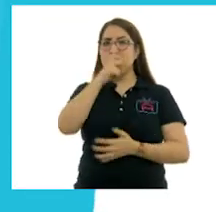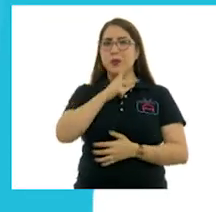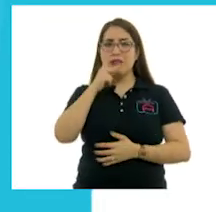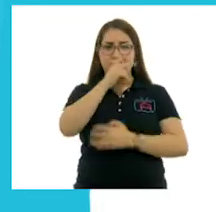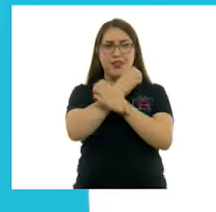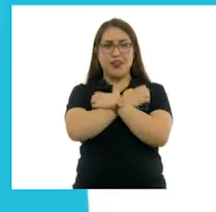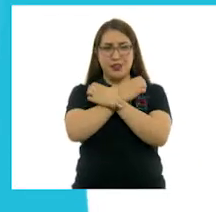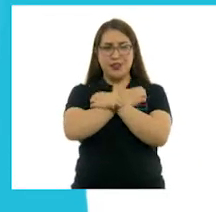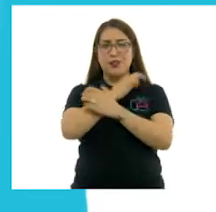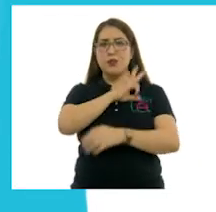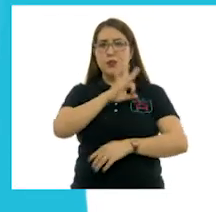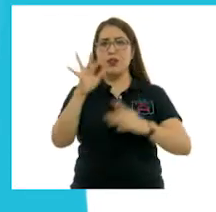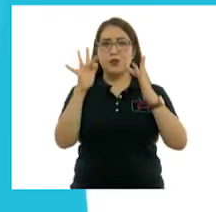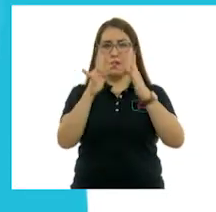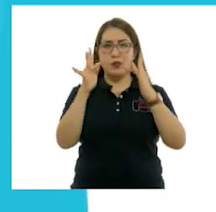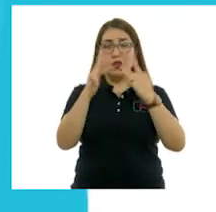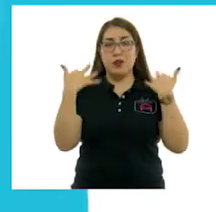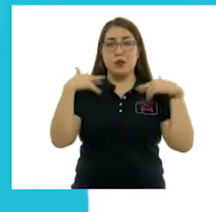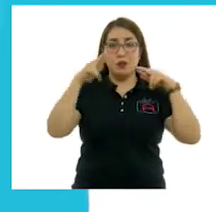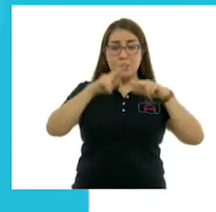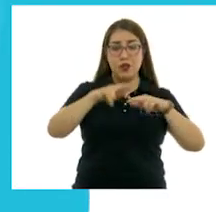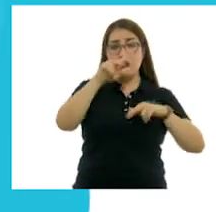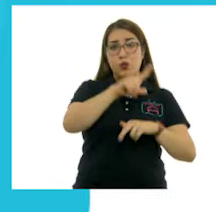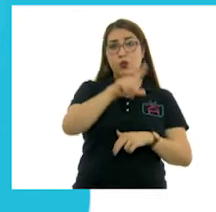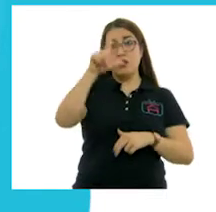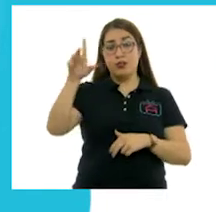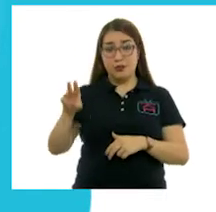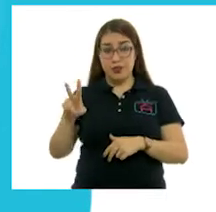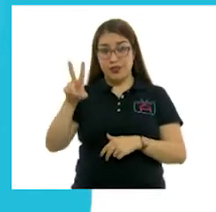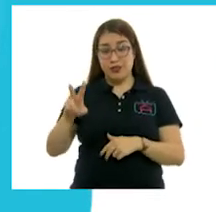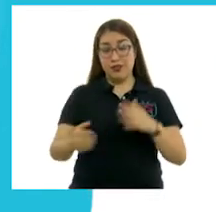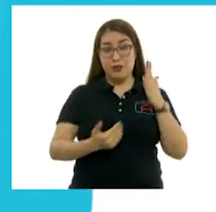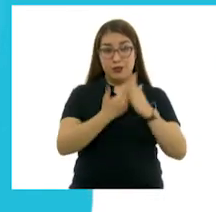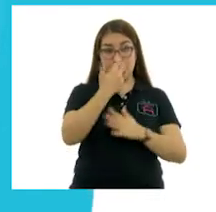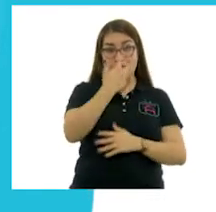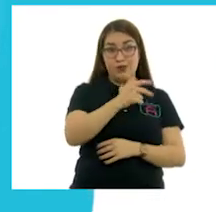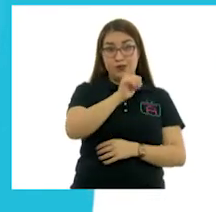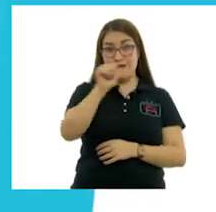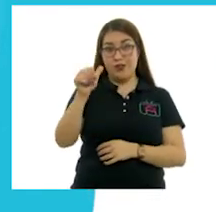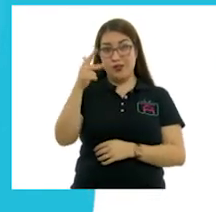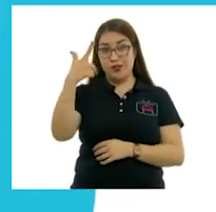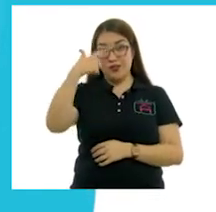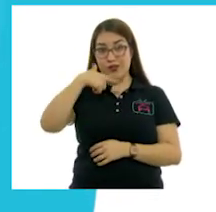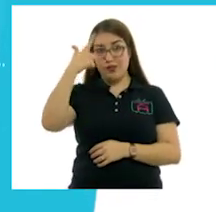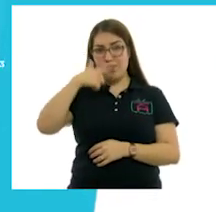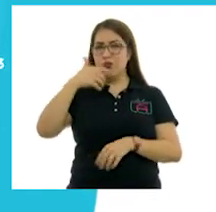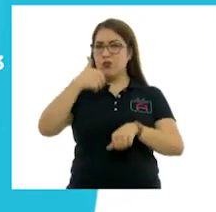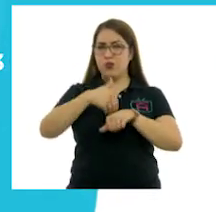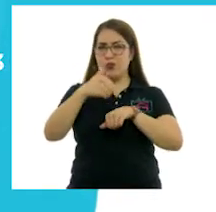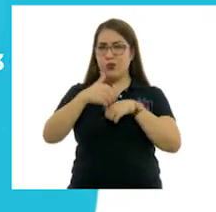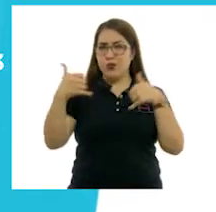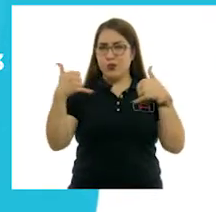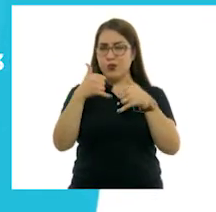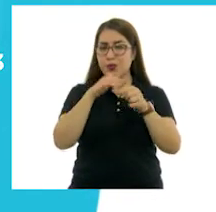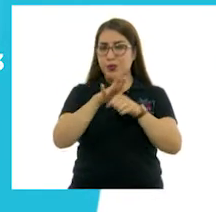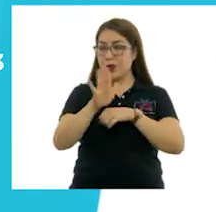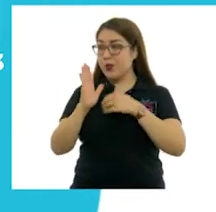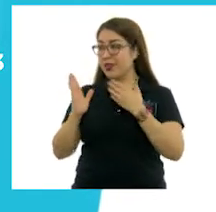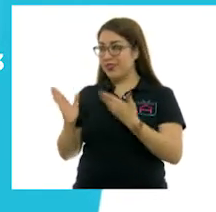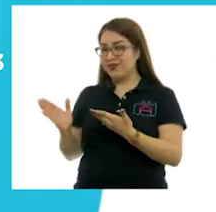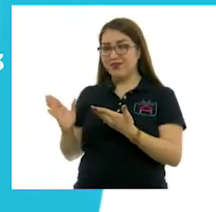Para solicitar apoyo pedagógico, comunícate con maestras y maestros de lunes a viernes de 8 a 20 horas al